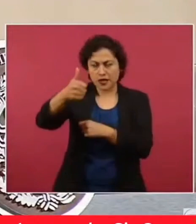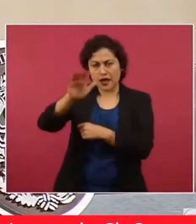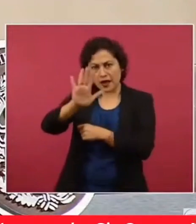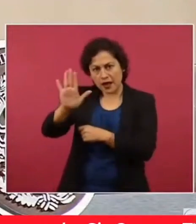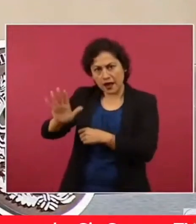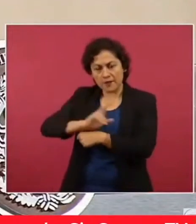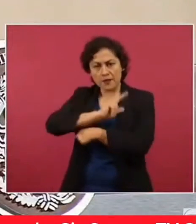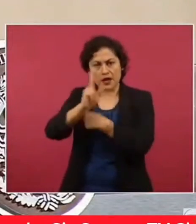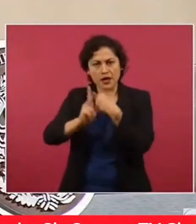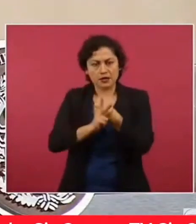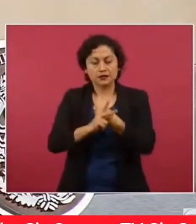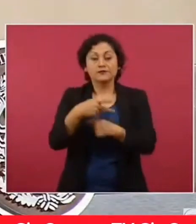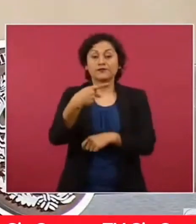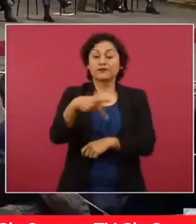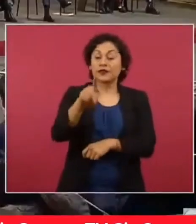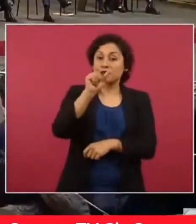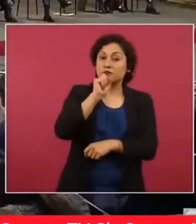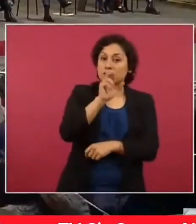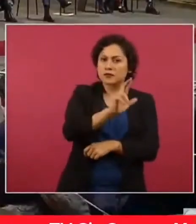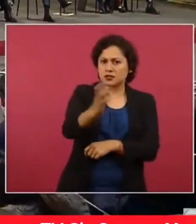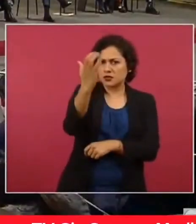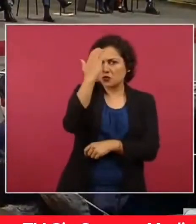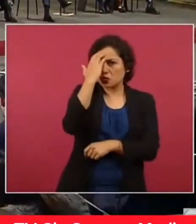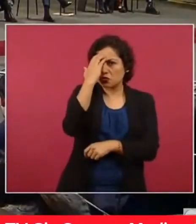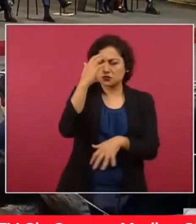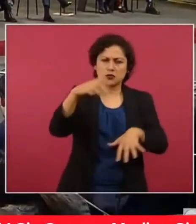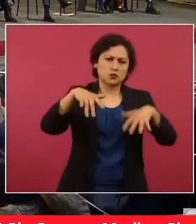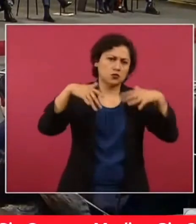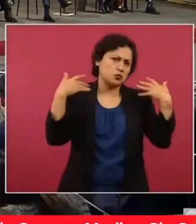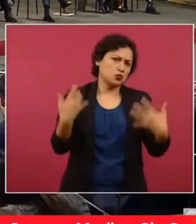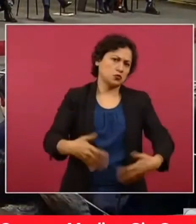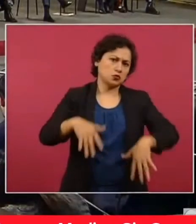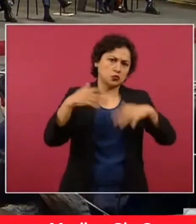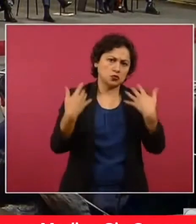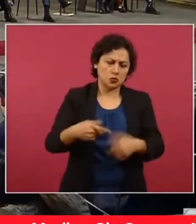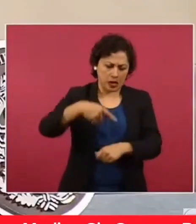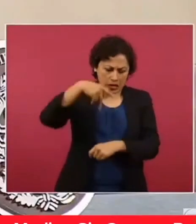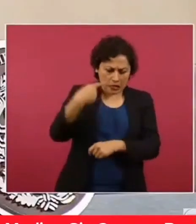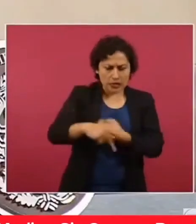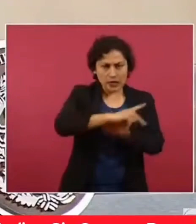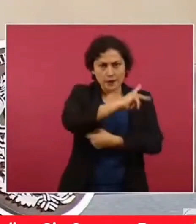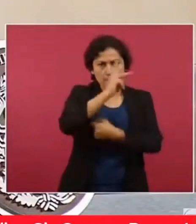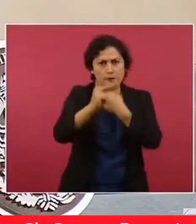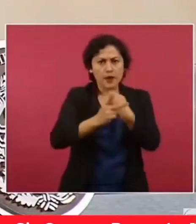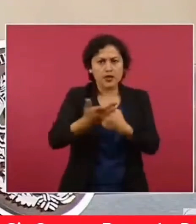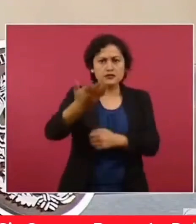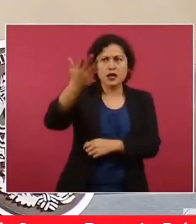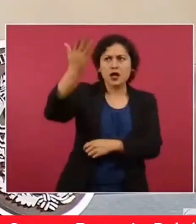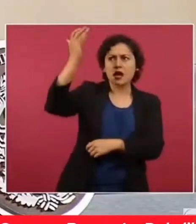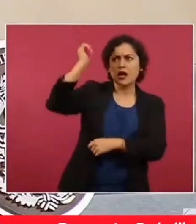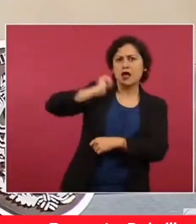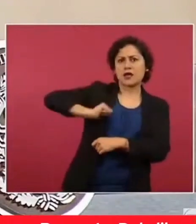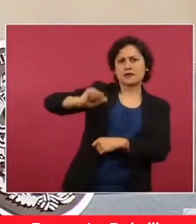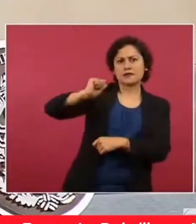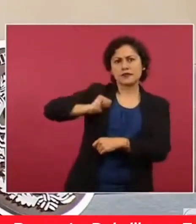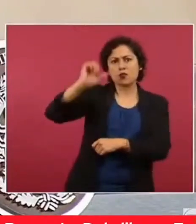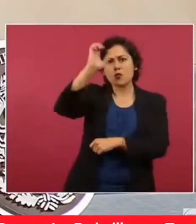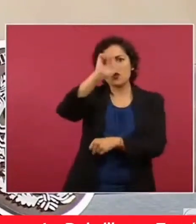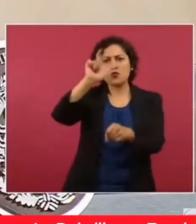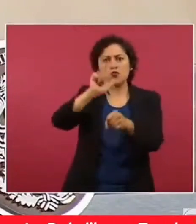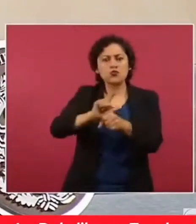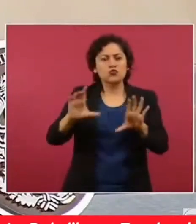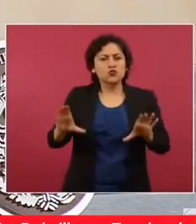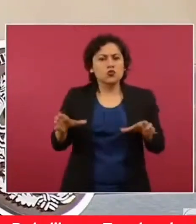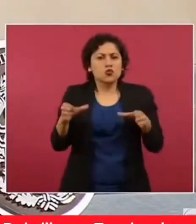las culturas y civilizaciones que florecieron en nuestro territorio está en nuestro país, está en